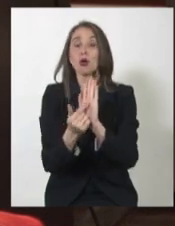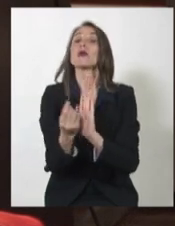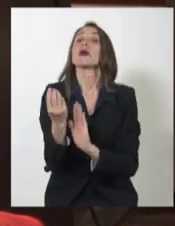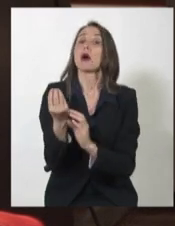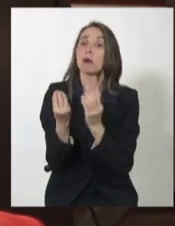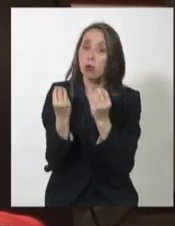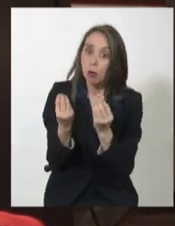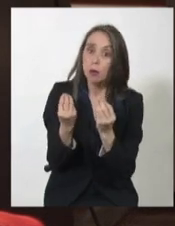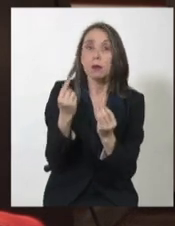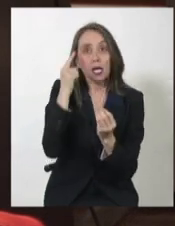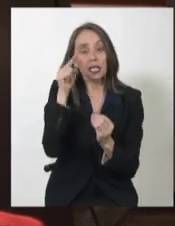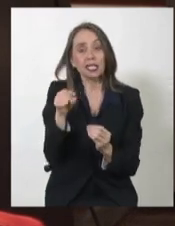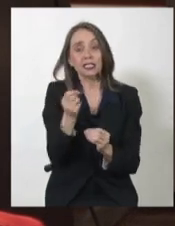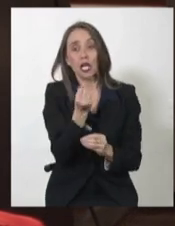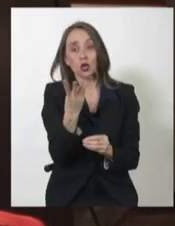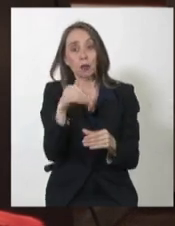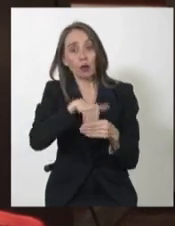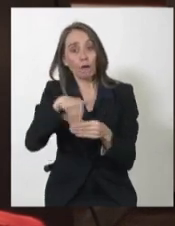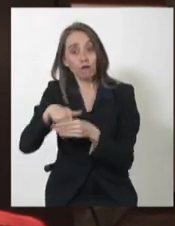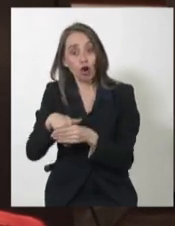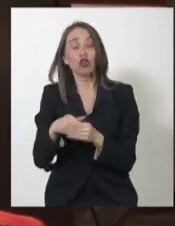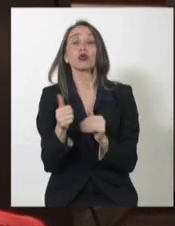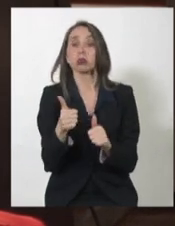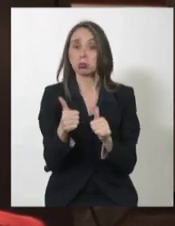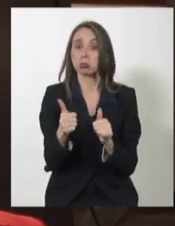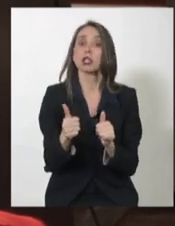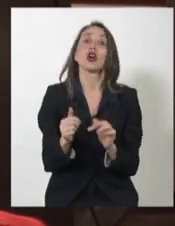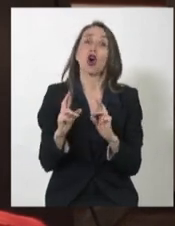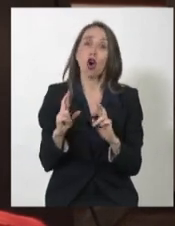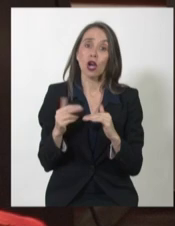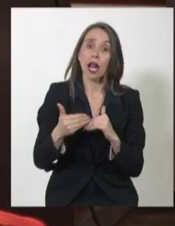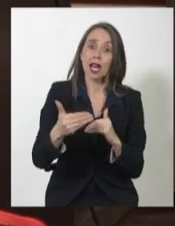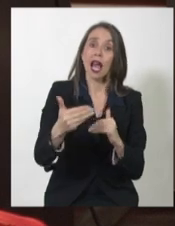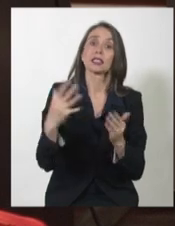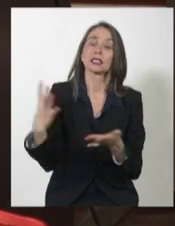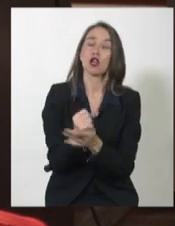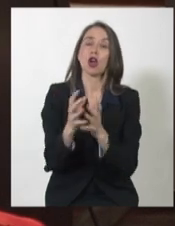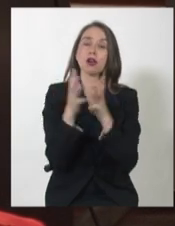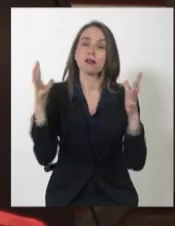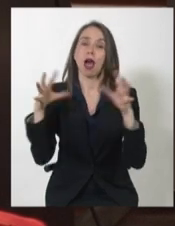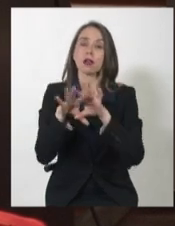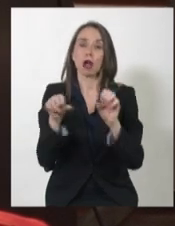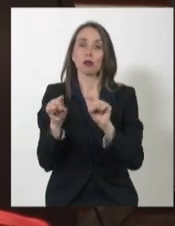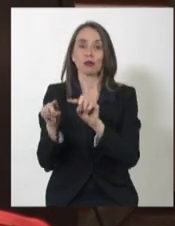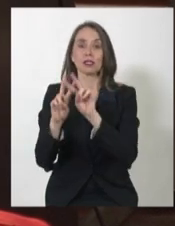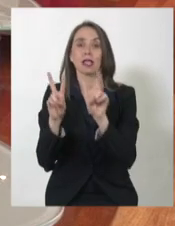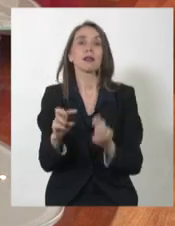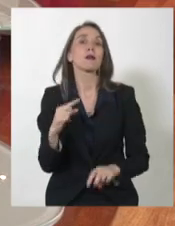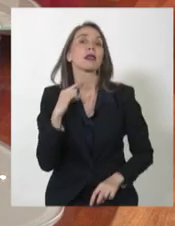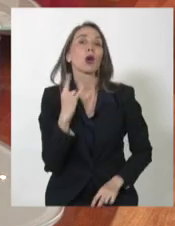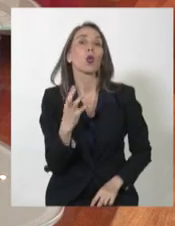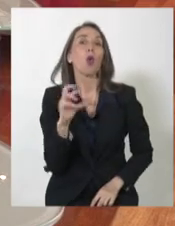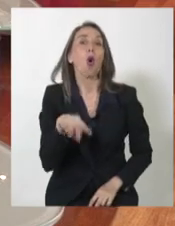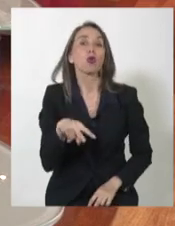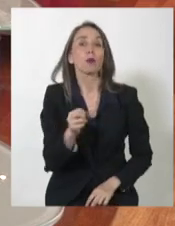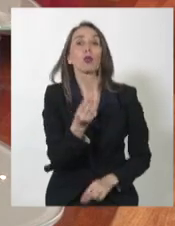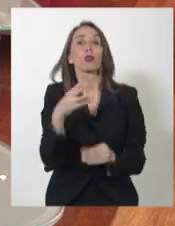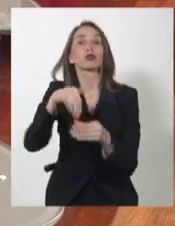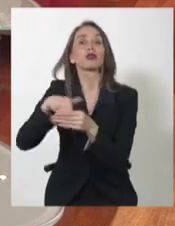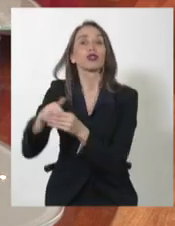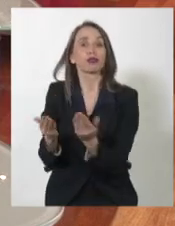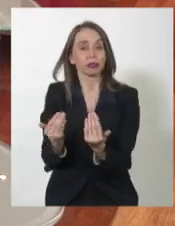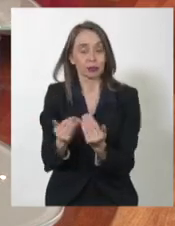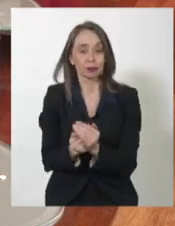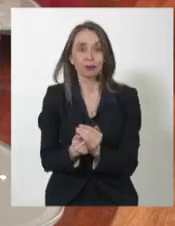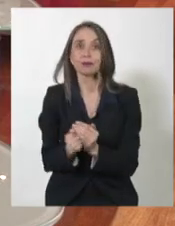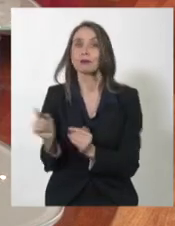adecuado, conveniente, y yo espero que se alcancen entonces grandes acuerdos con él. A ver, con respecto a